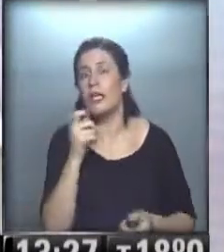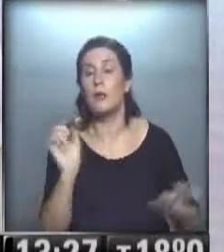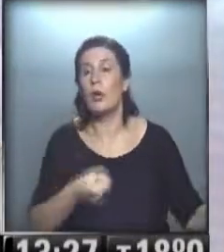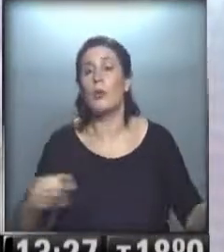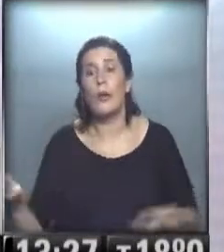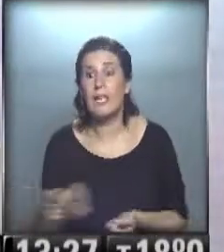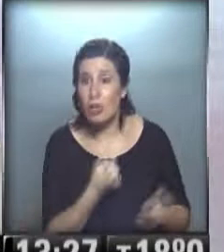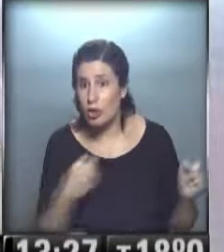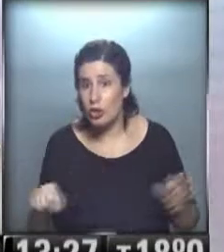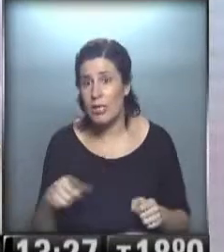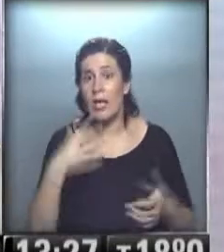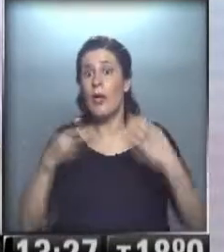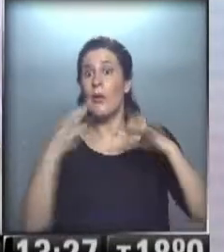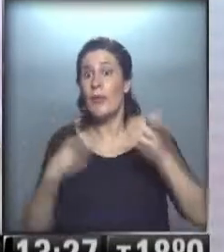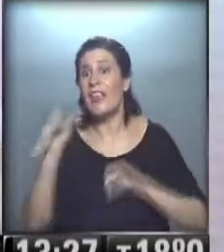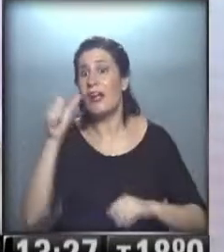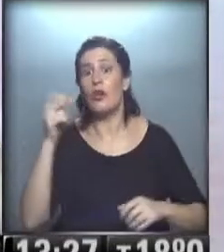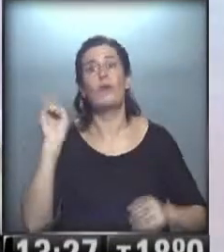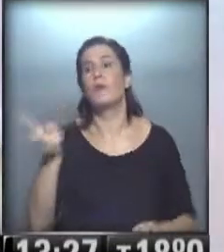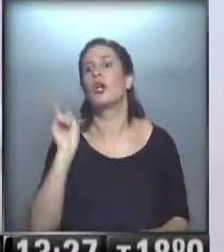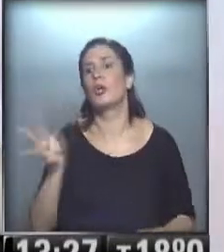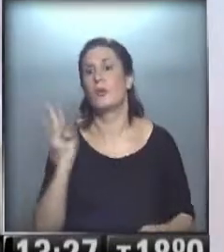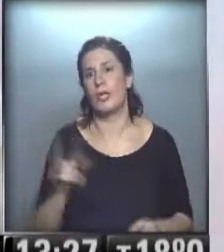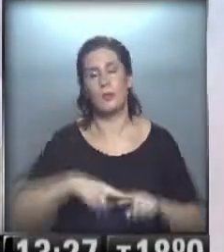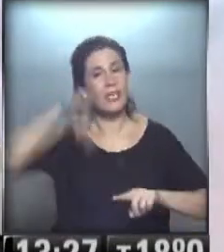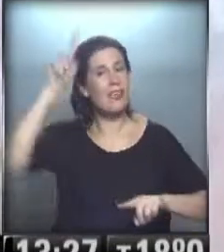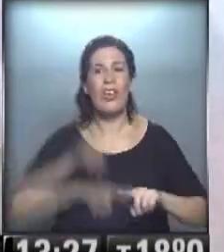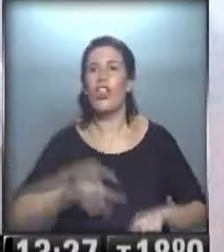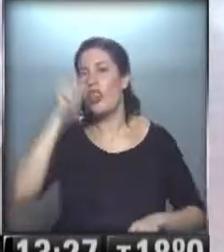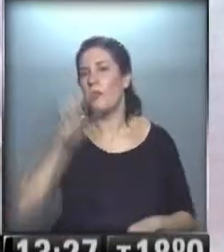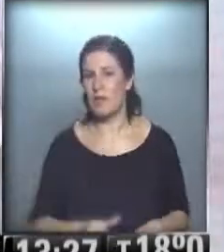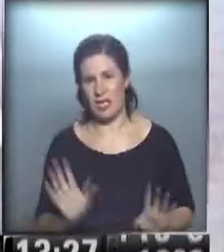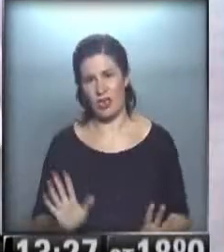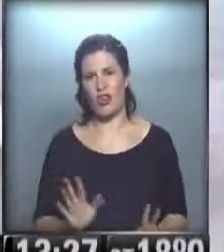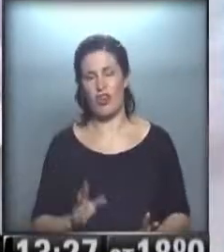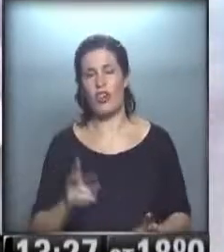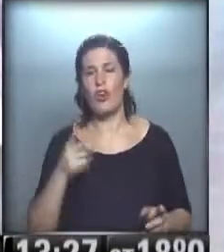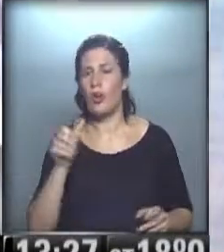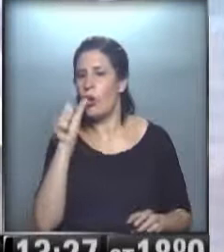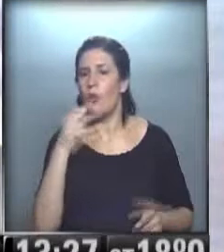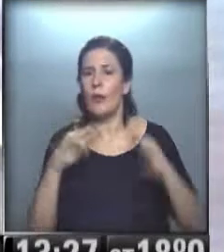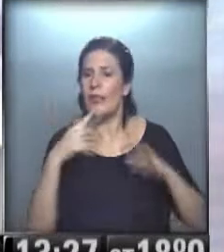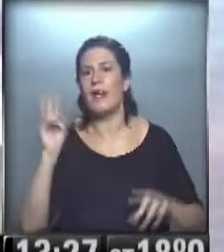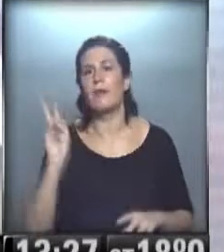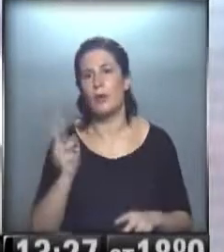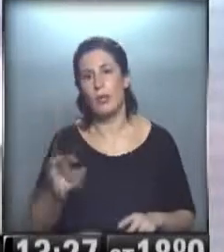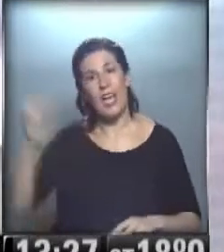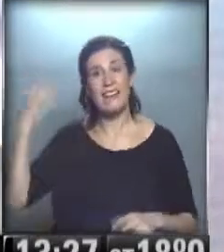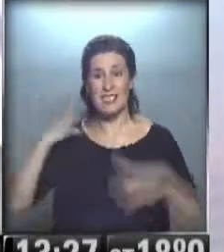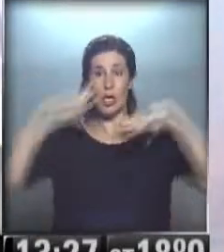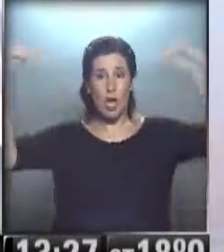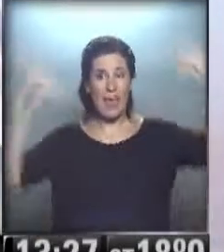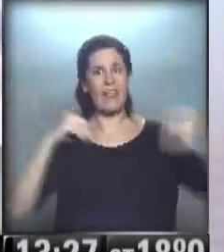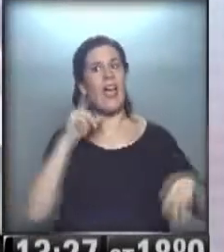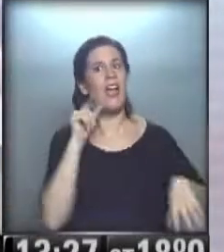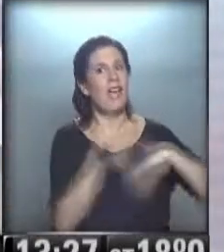la venta de alcohol de todo el domingo porque ya con el partido en Holanda pasó, hubo incidentes. Entonces Bariloche no vendió alcohol, Córdoba no vendió alcohol, sin